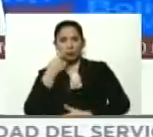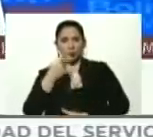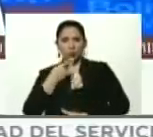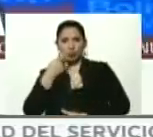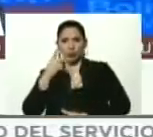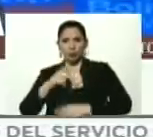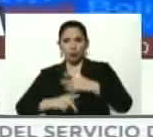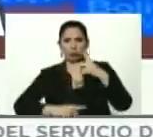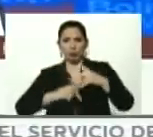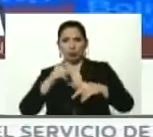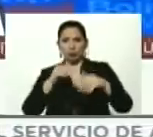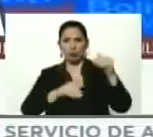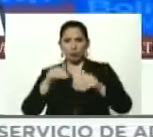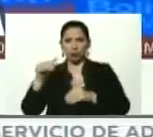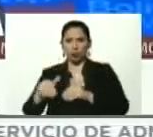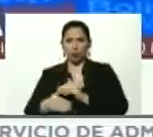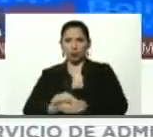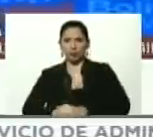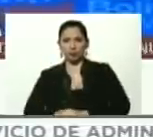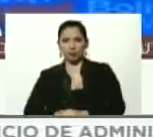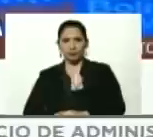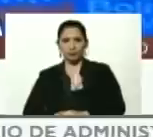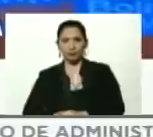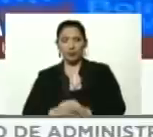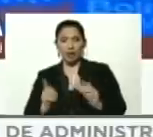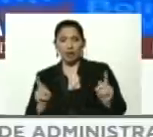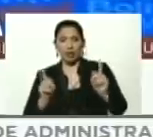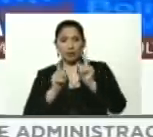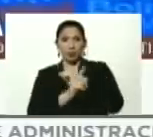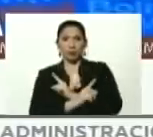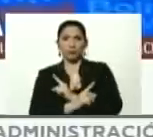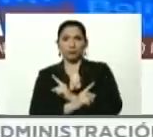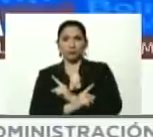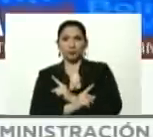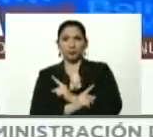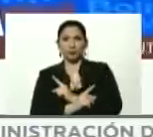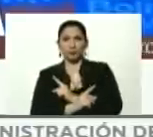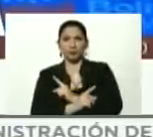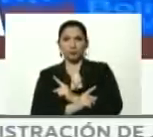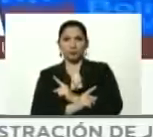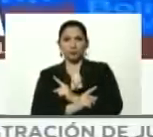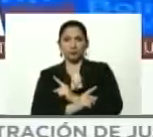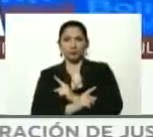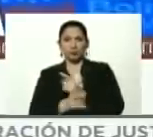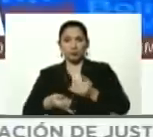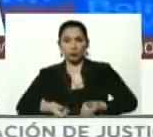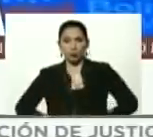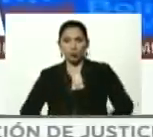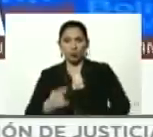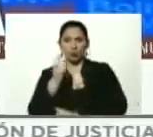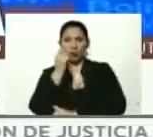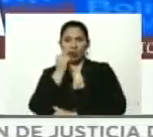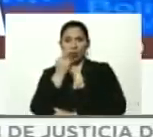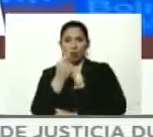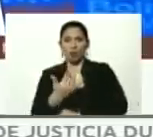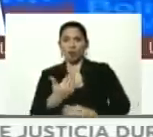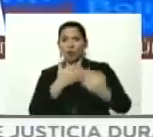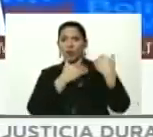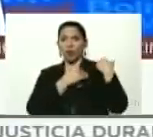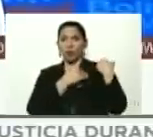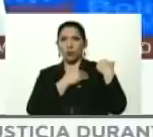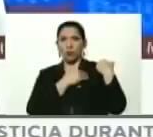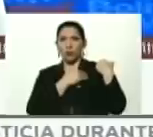procesos electorales, a cambio de que su hijo fuese